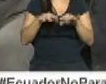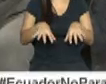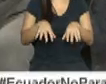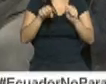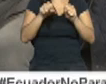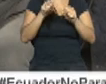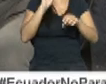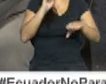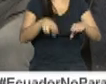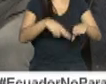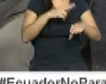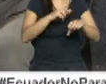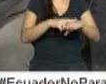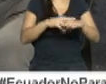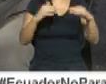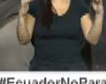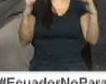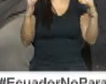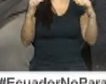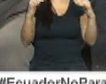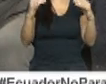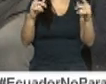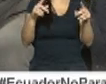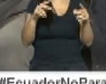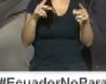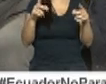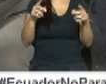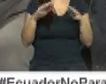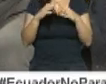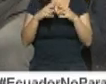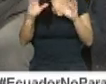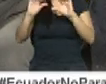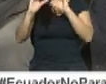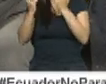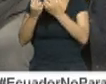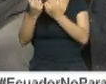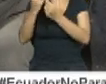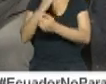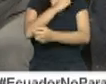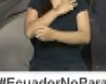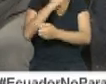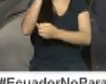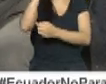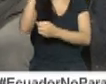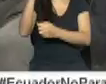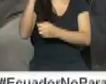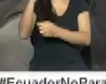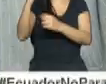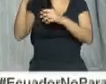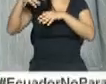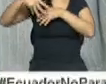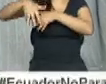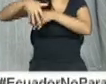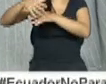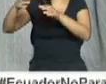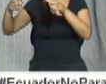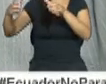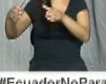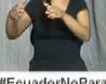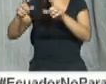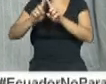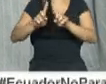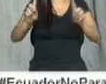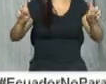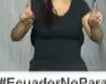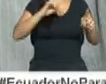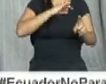nacional popular de los ejércitos. ¿Sí? No, nuestro ejército tiene esa particularidad, digamos, y diferencia de ejércitos como por ejemplo el chileno o el